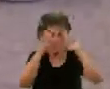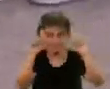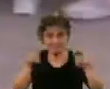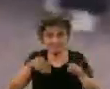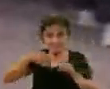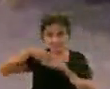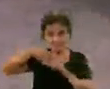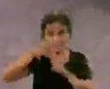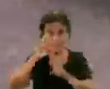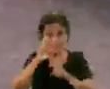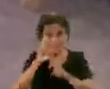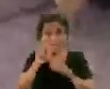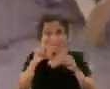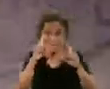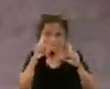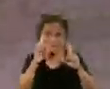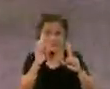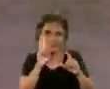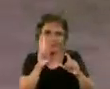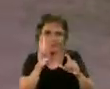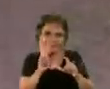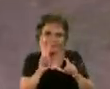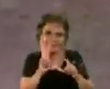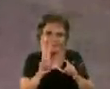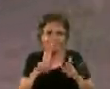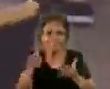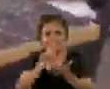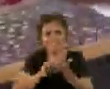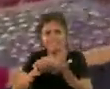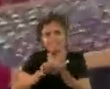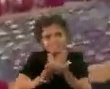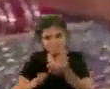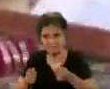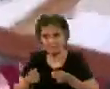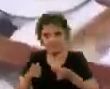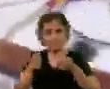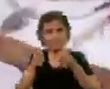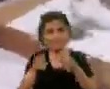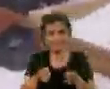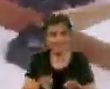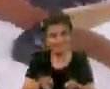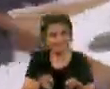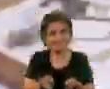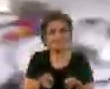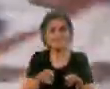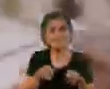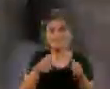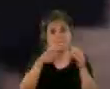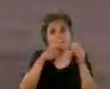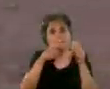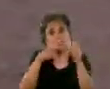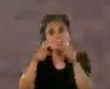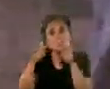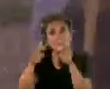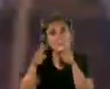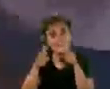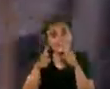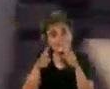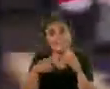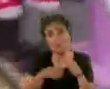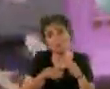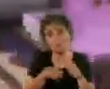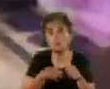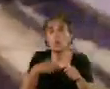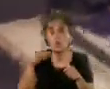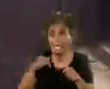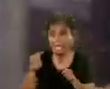que tenemos en el parque, pero tienen que venir con nota y de ahí se deriva al área de calidad, que supervisa la actividad que se va a realizar y si es apta